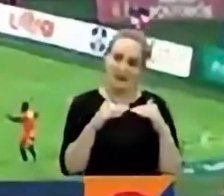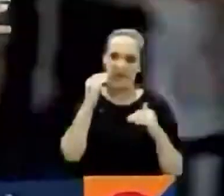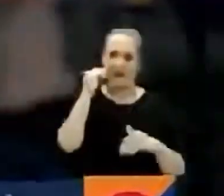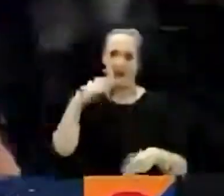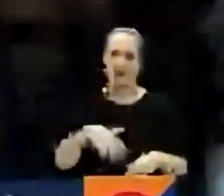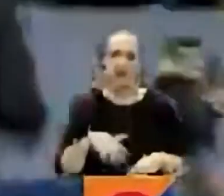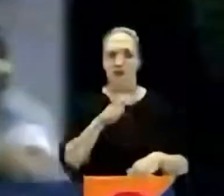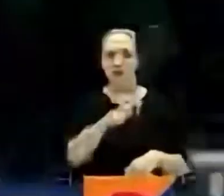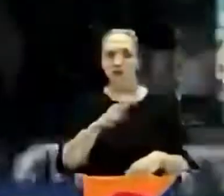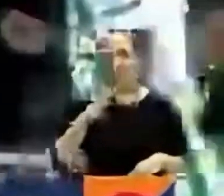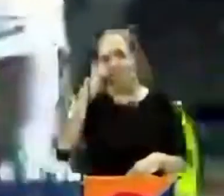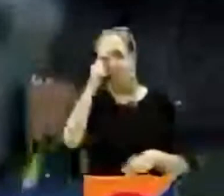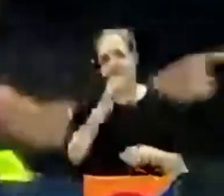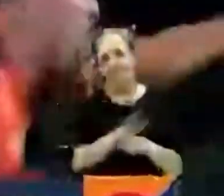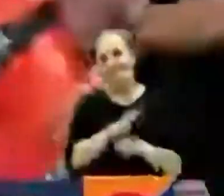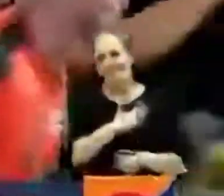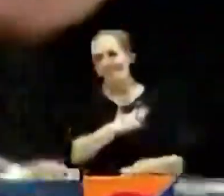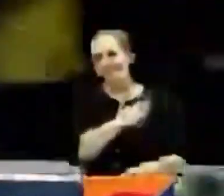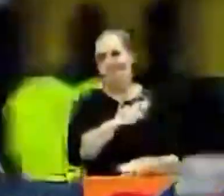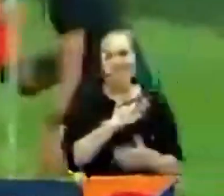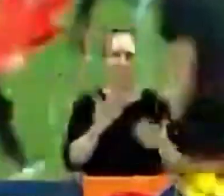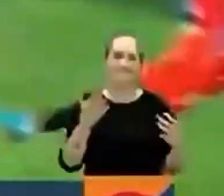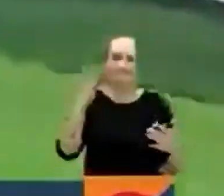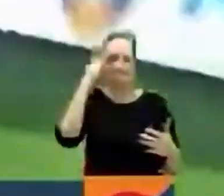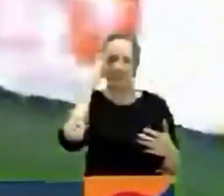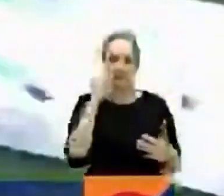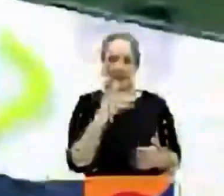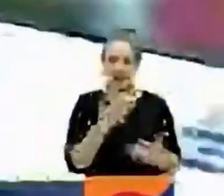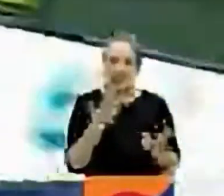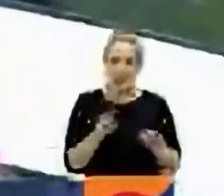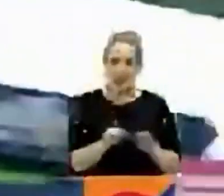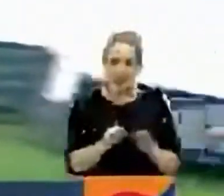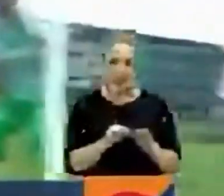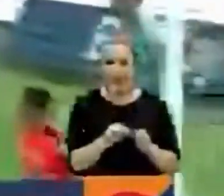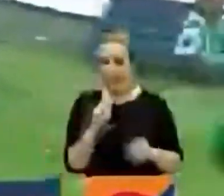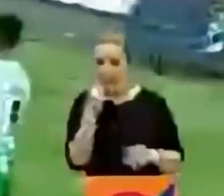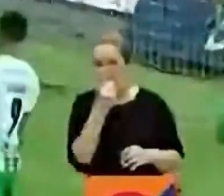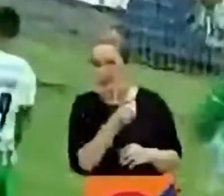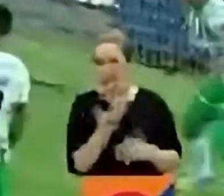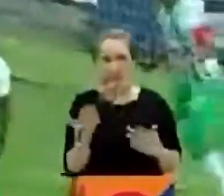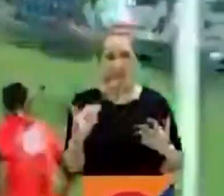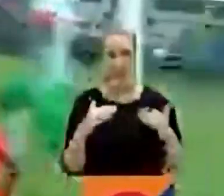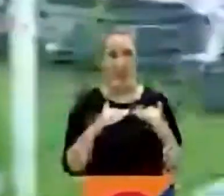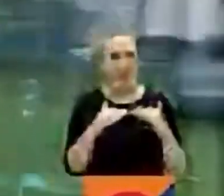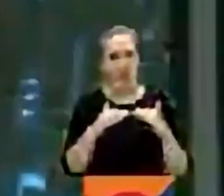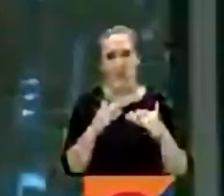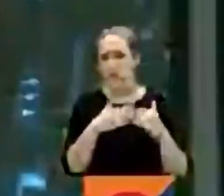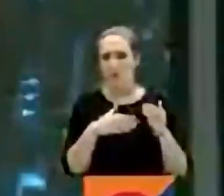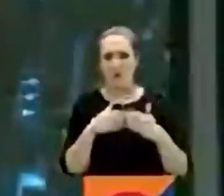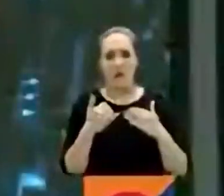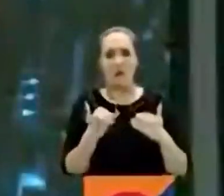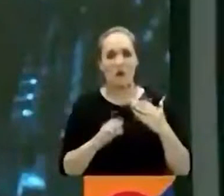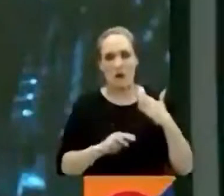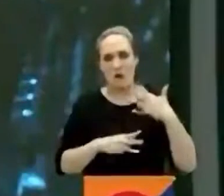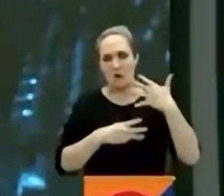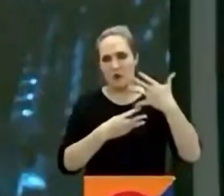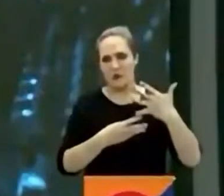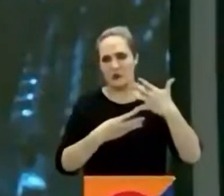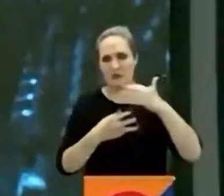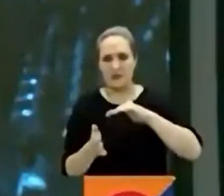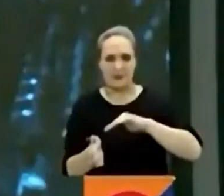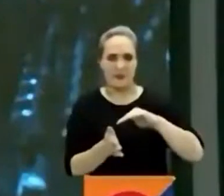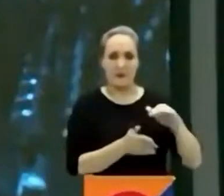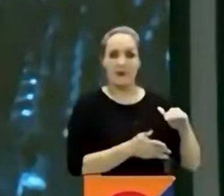afición estaba un poco descontenta por ese pálido empate, pero que igual les permitió llegar a la octava casilla. La selección